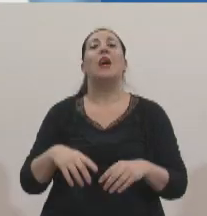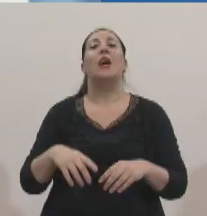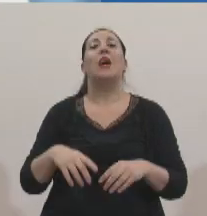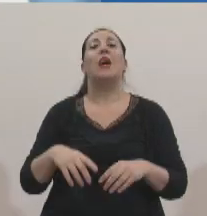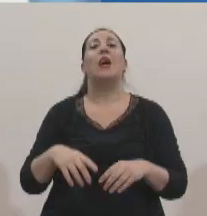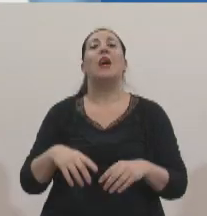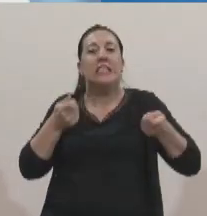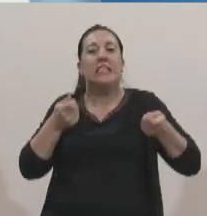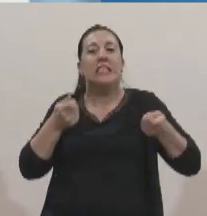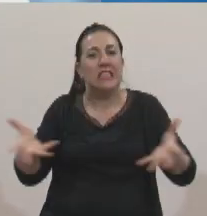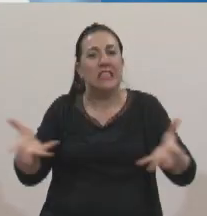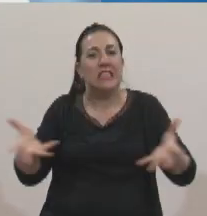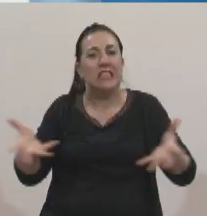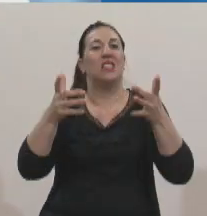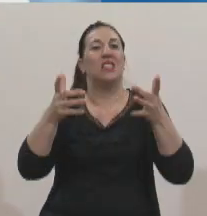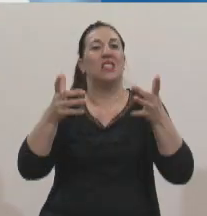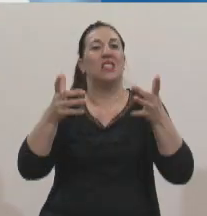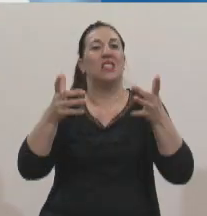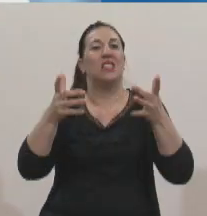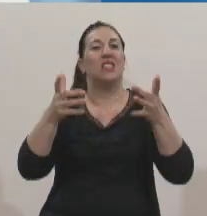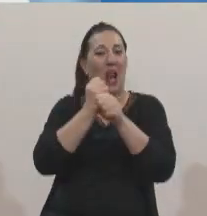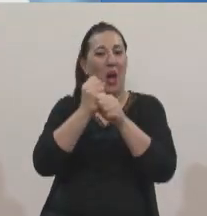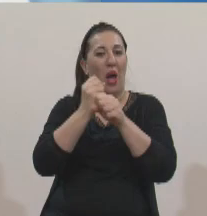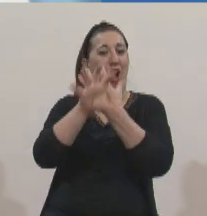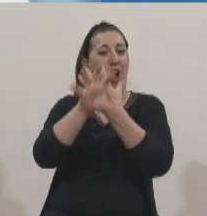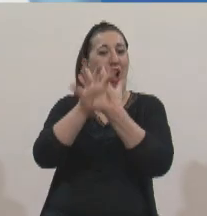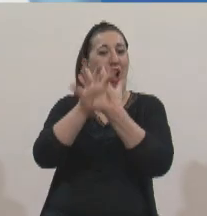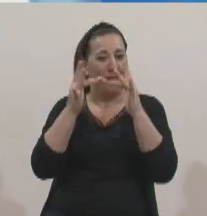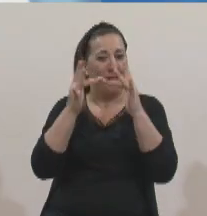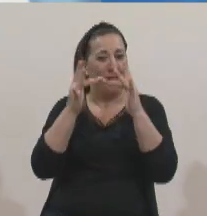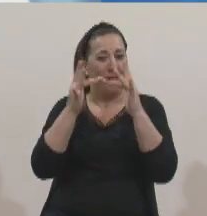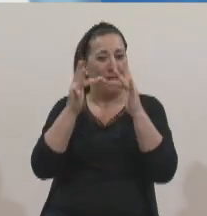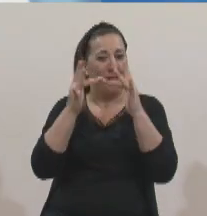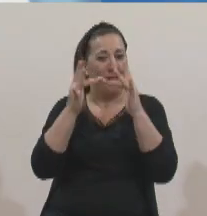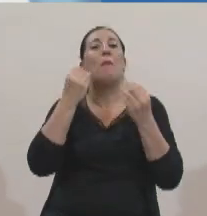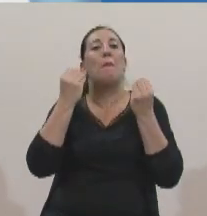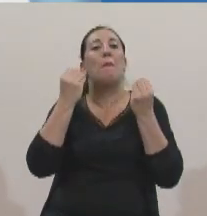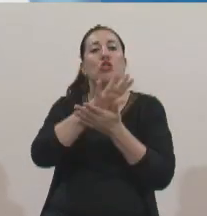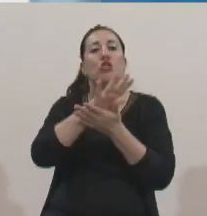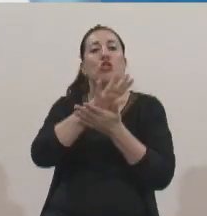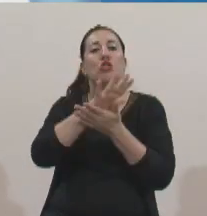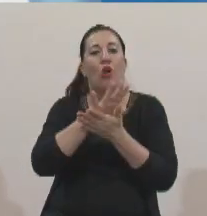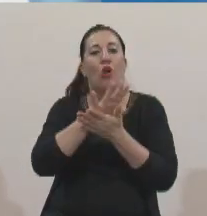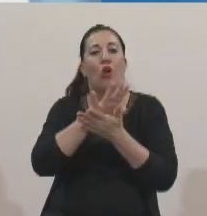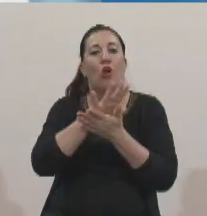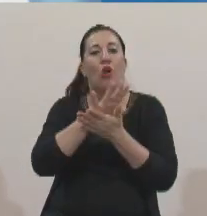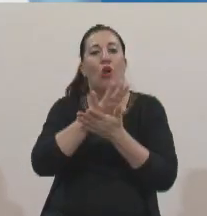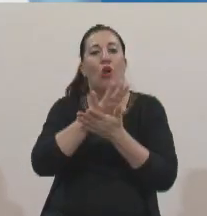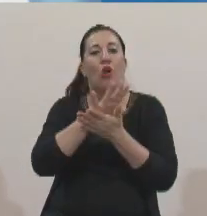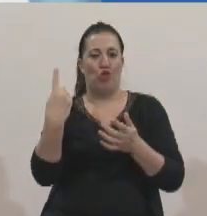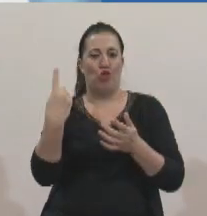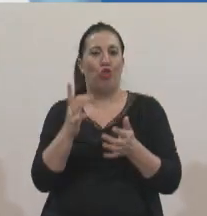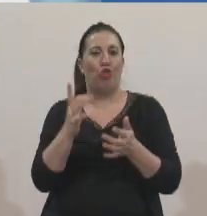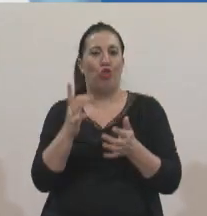teletrabajo sería un elemento de gran importancia, junto con otros, para saldar esa deuda que tenemos con nosotros mismos. Y lo